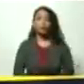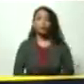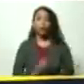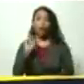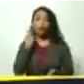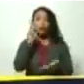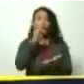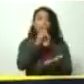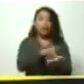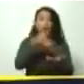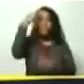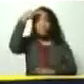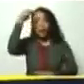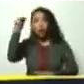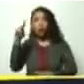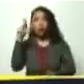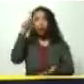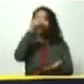llegando de México,